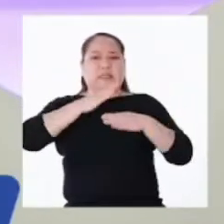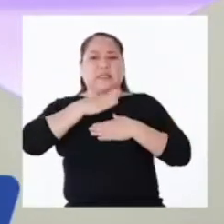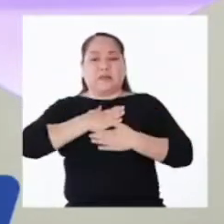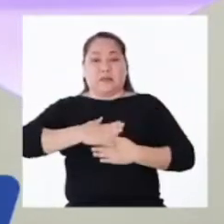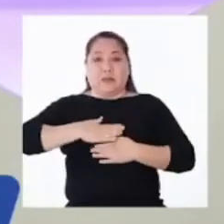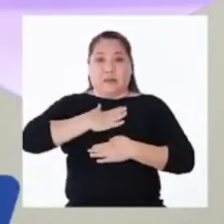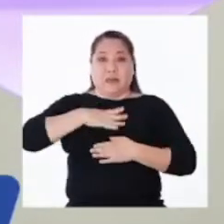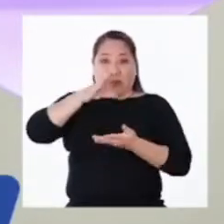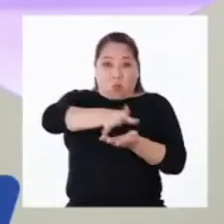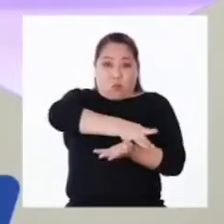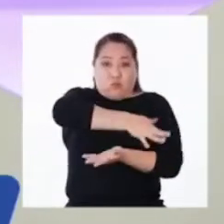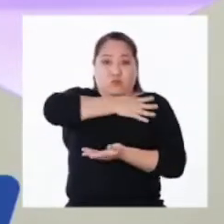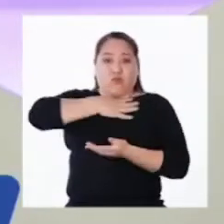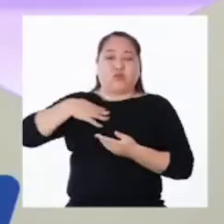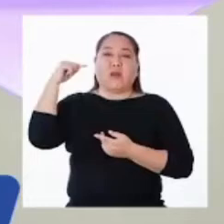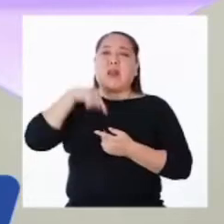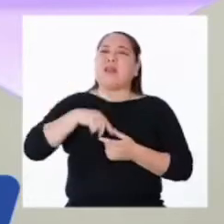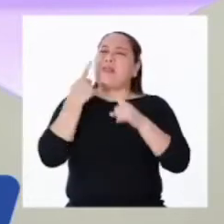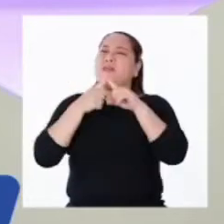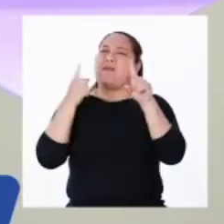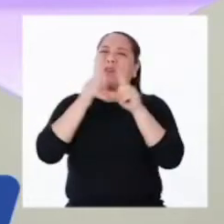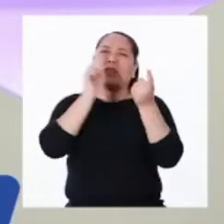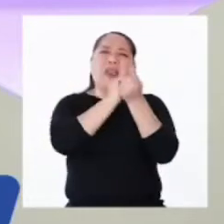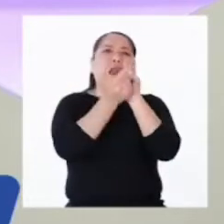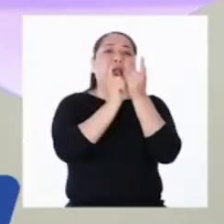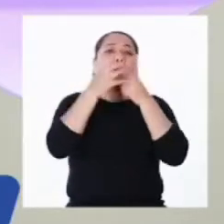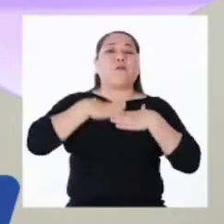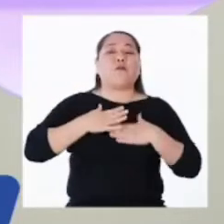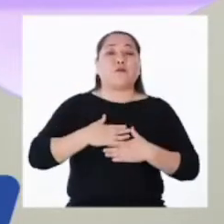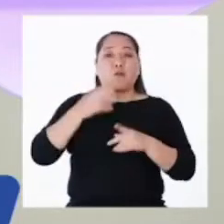en el sistema cardiovascular, se producen una serie de